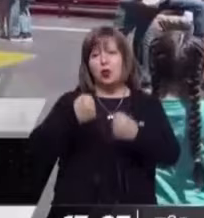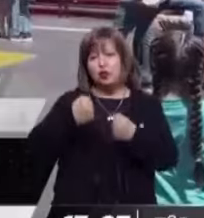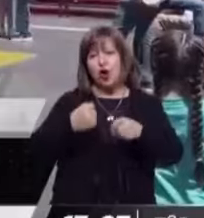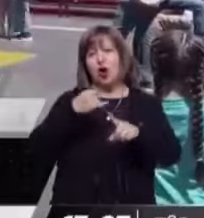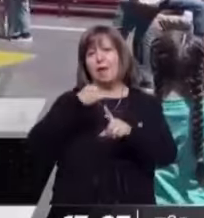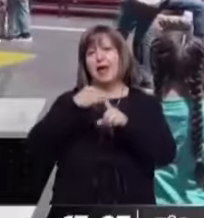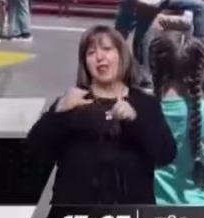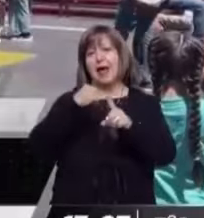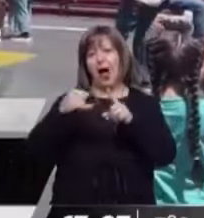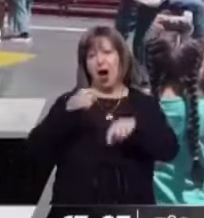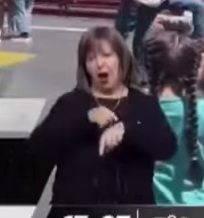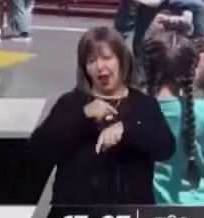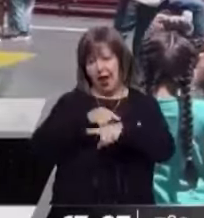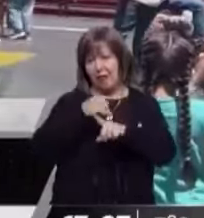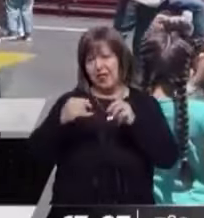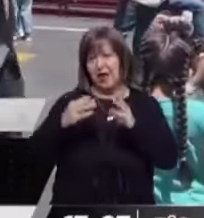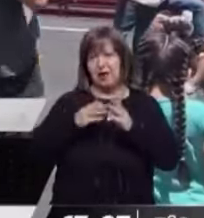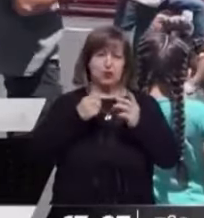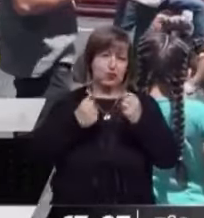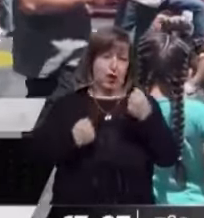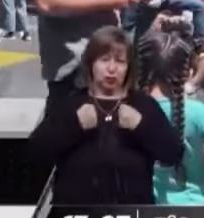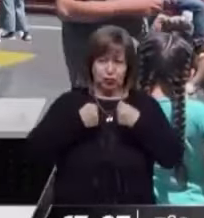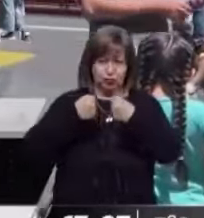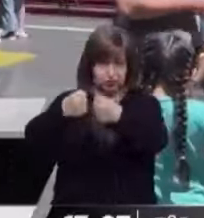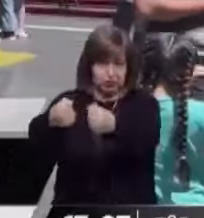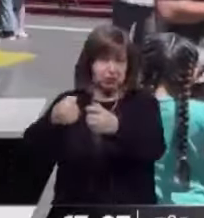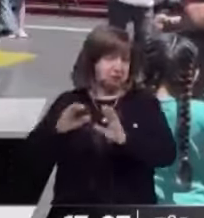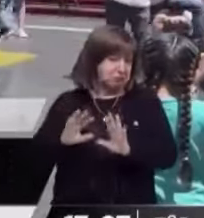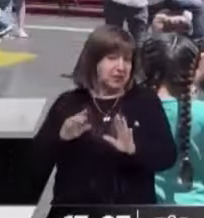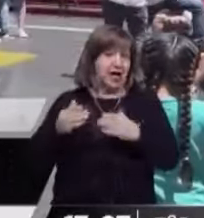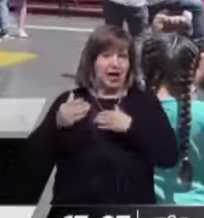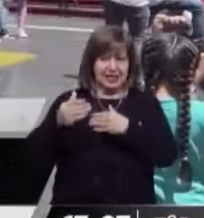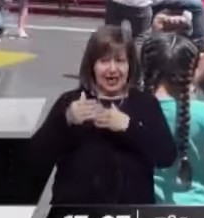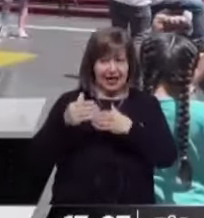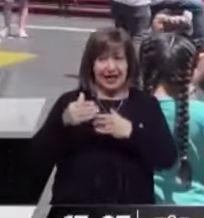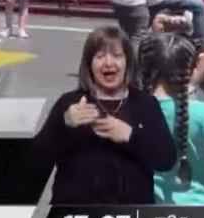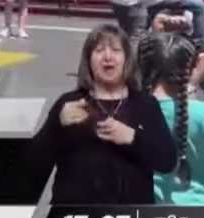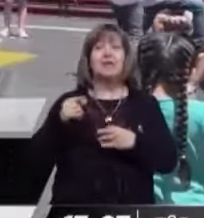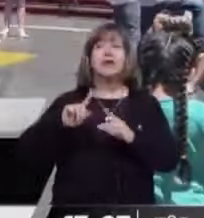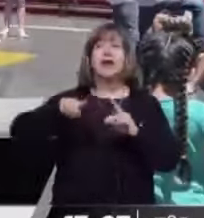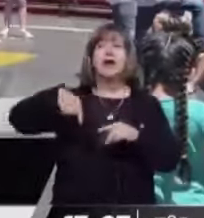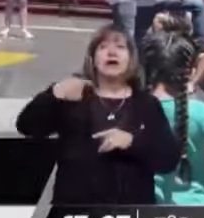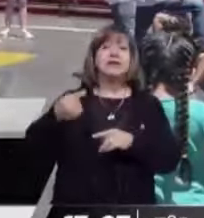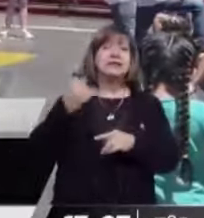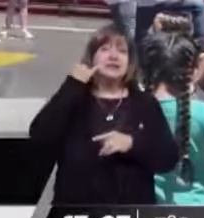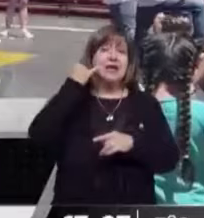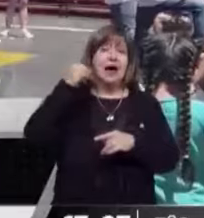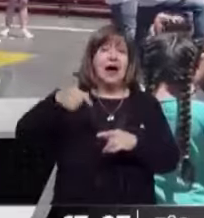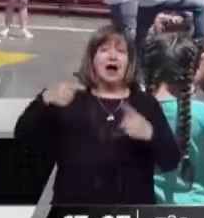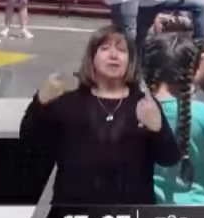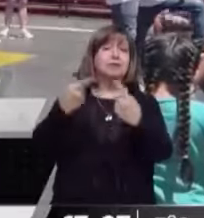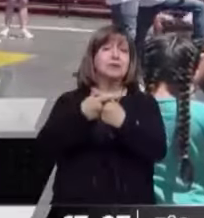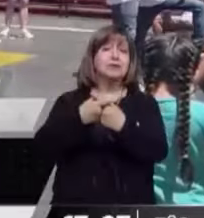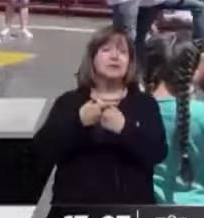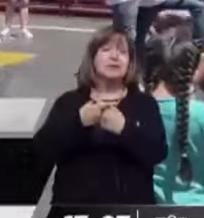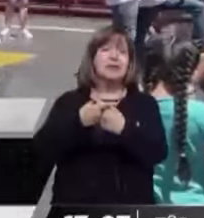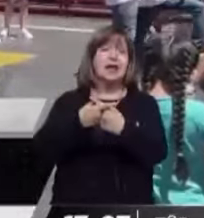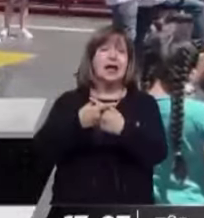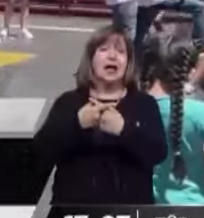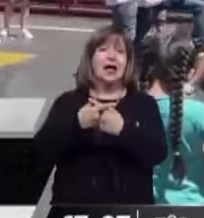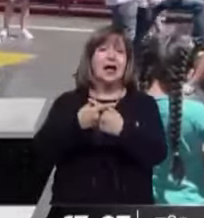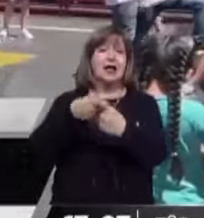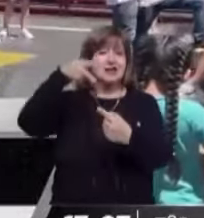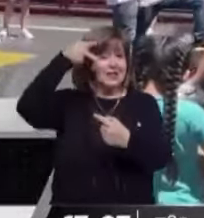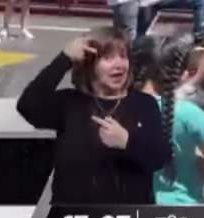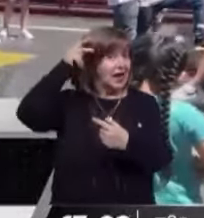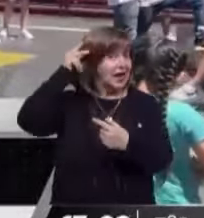este estadio donde va a jugarse el partido, a disputarse el partido con los vecinos